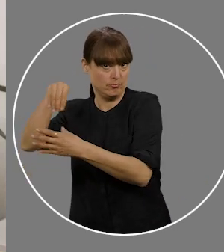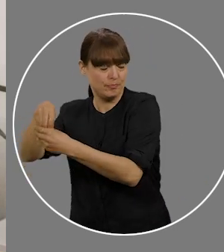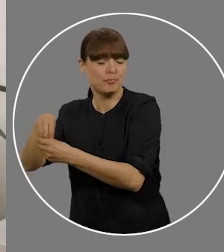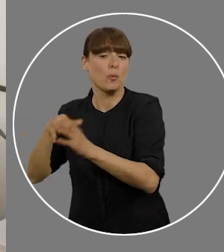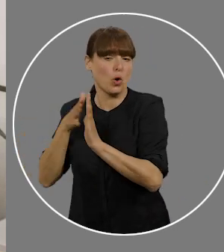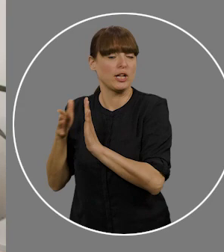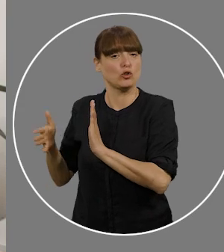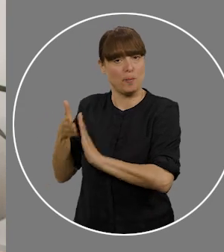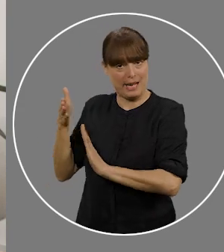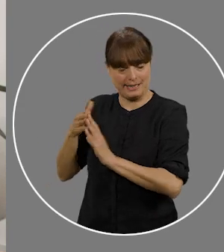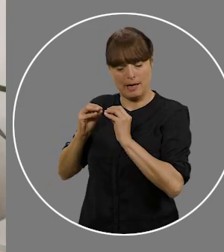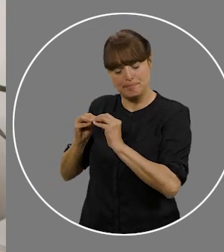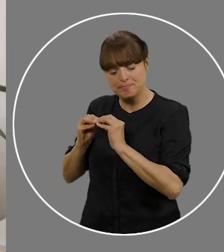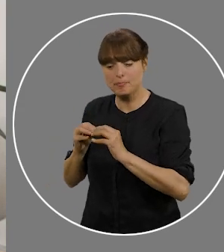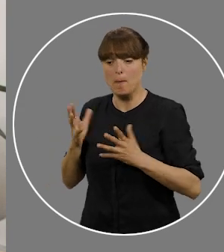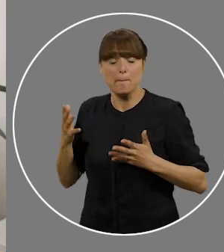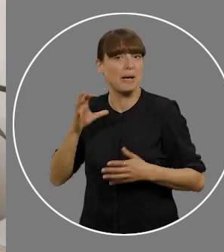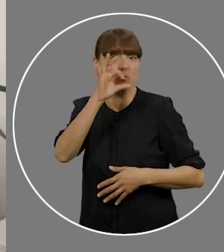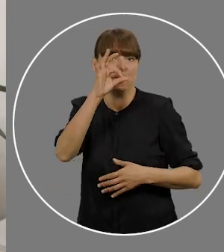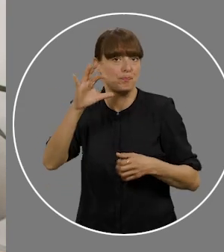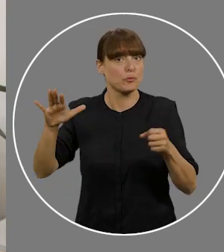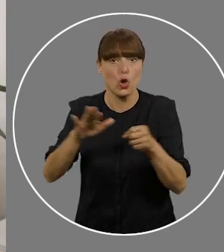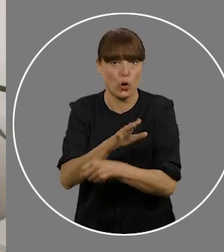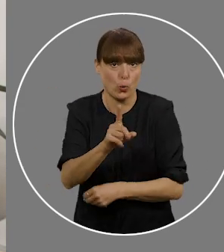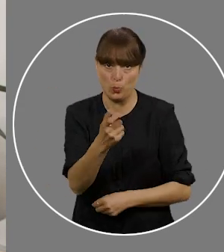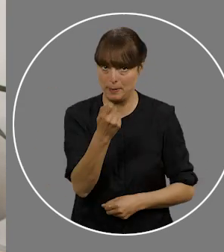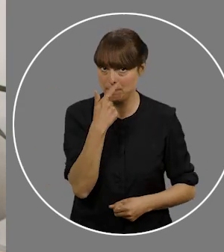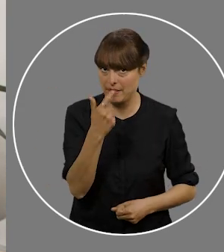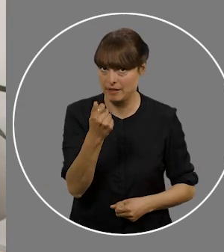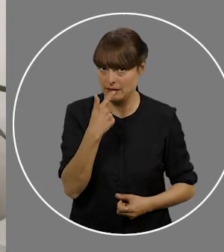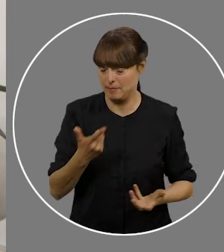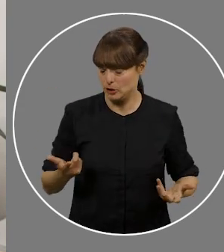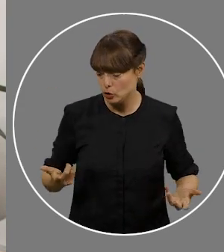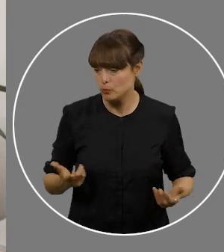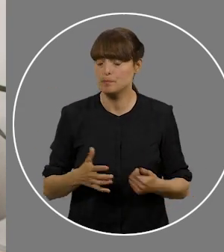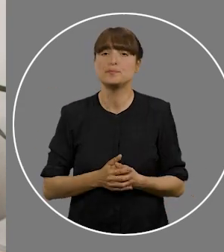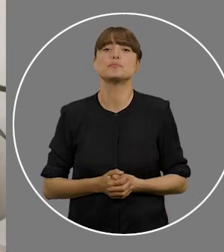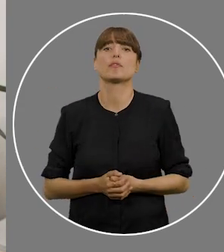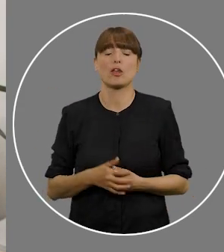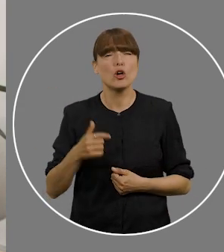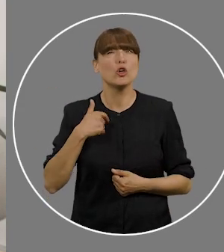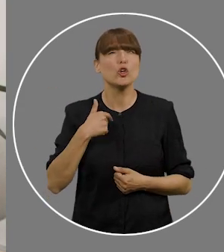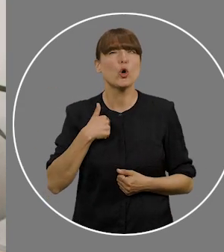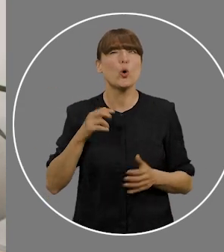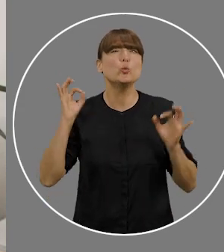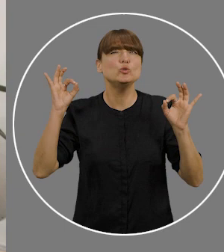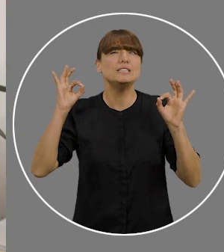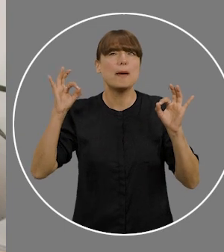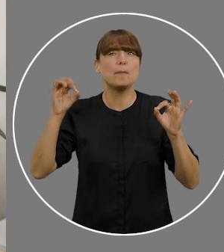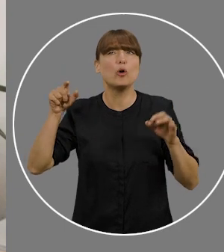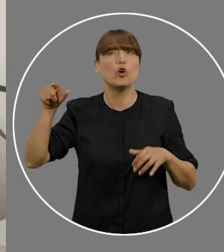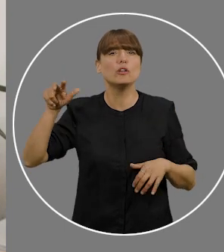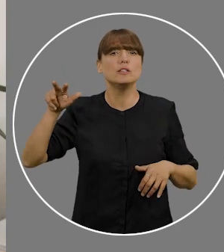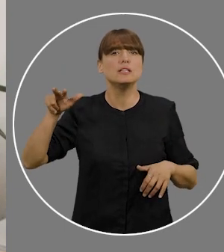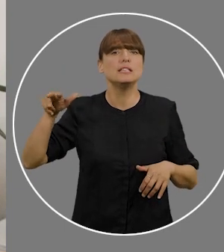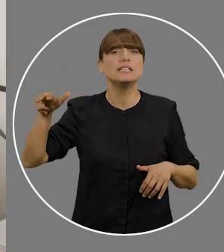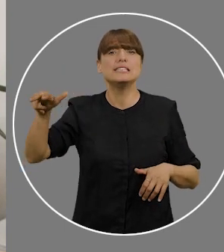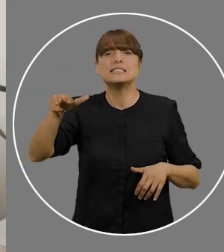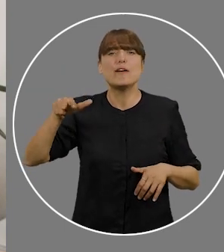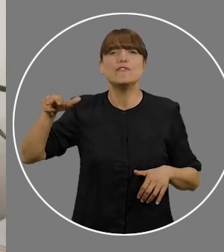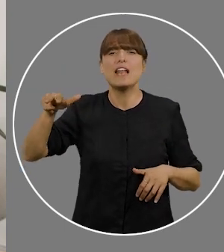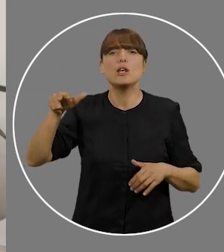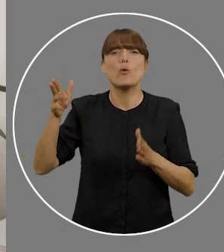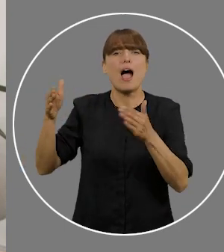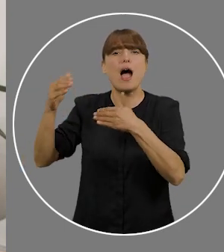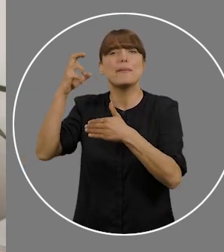Y porque luego después, una vez adentro, pues... Se estaba bien. Yo estuve un tiempo en San Feliu en